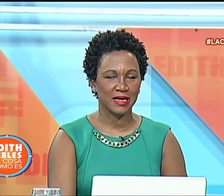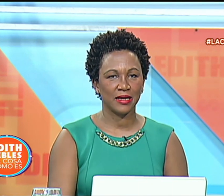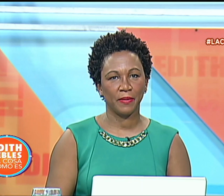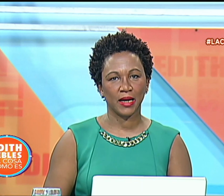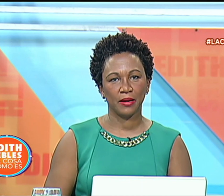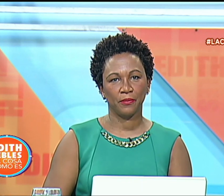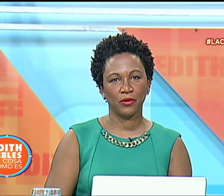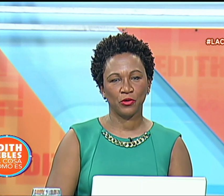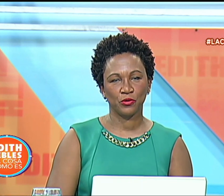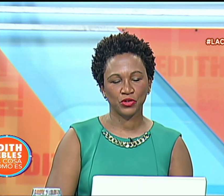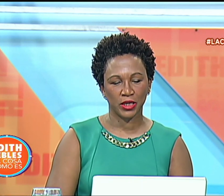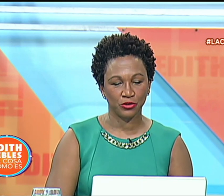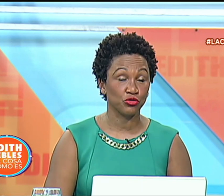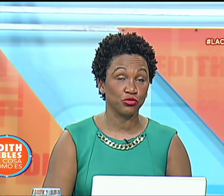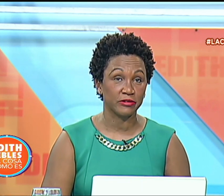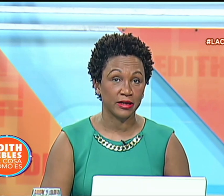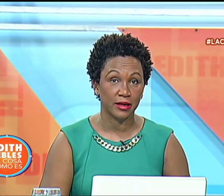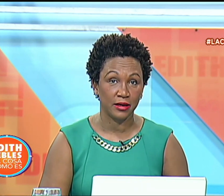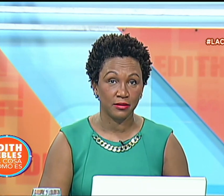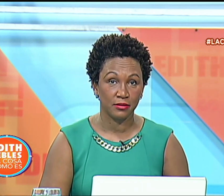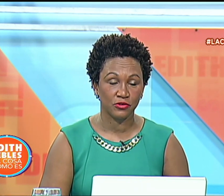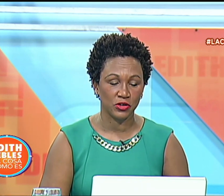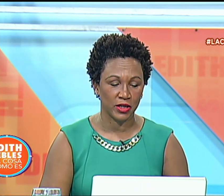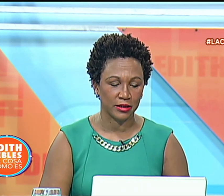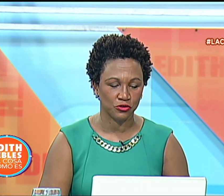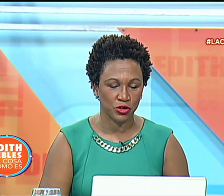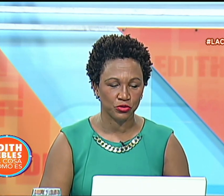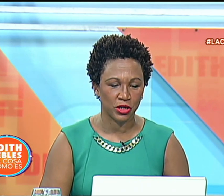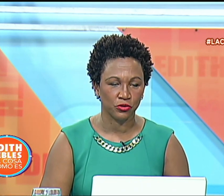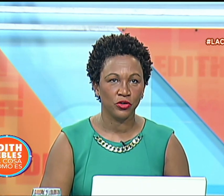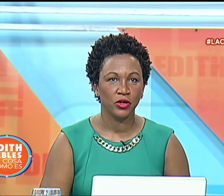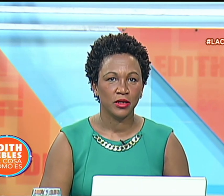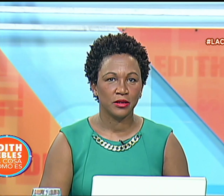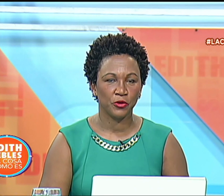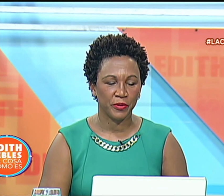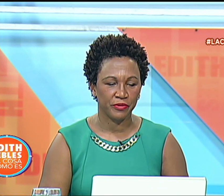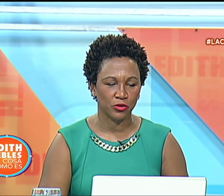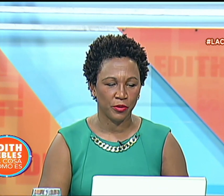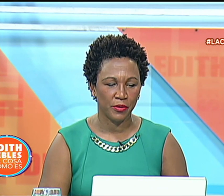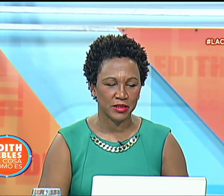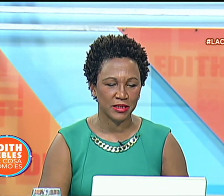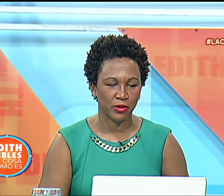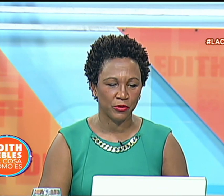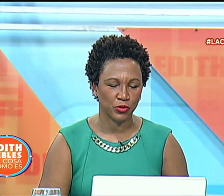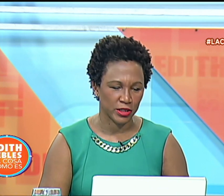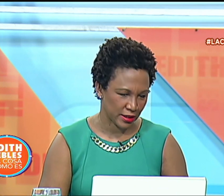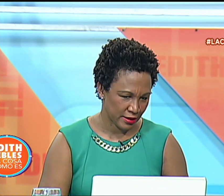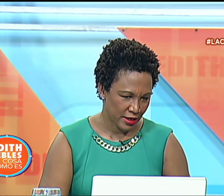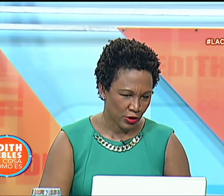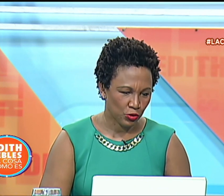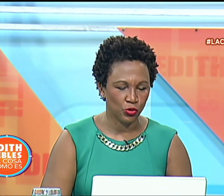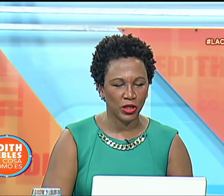de Sergia para que podamos escucharle. Yo escucho a Sergia aquí. ¿Hola? Sí, Sergia, te estoy escuchando de modo perfecto. Vamos a ver si te logramos